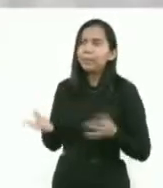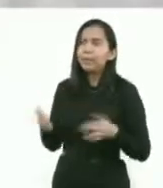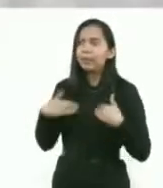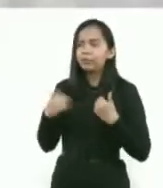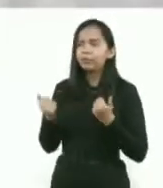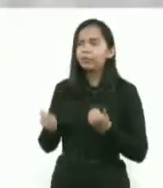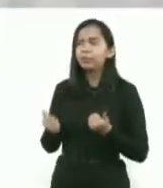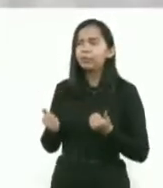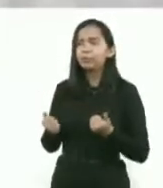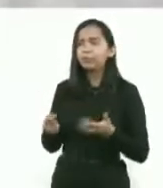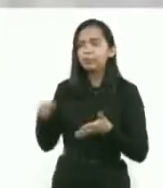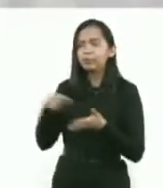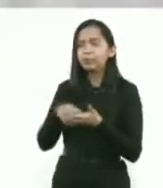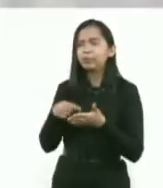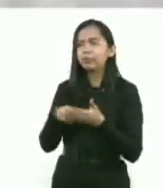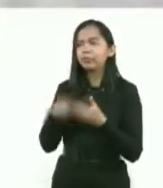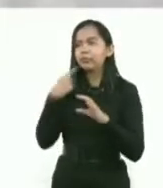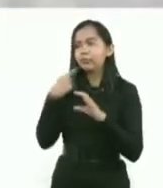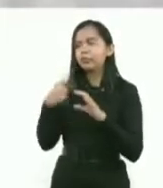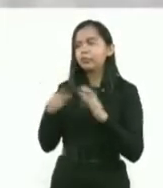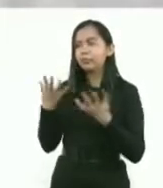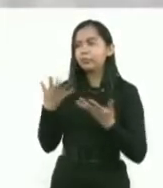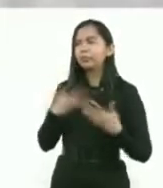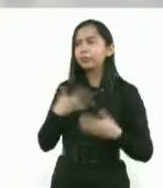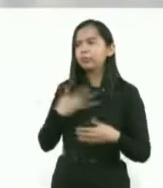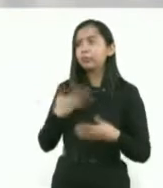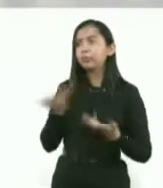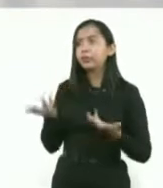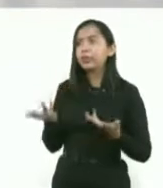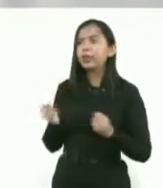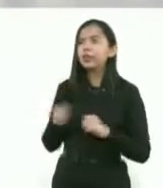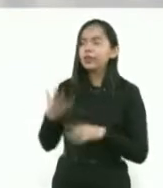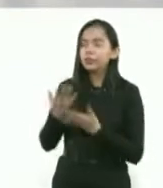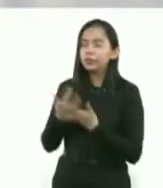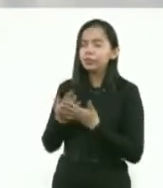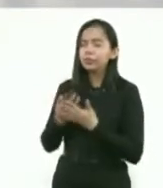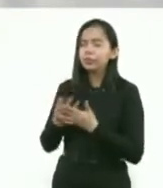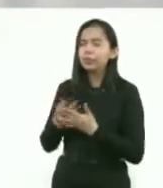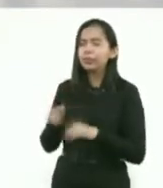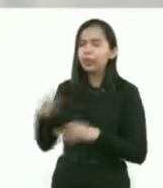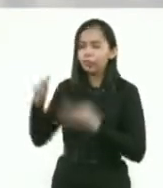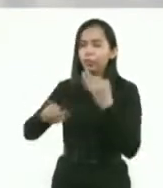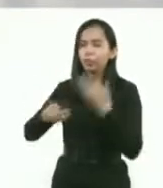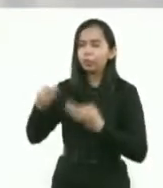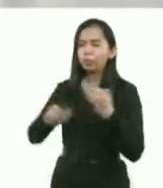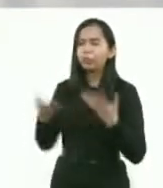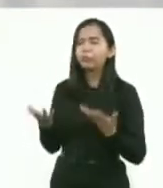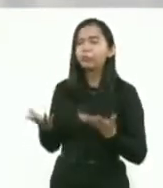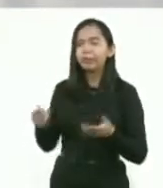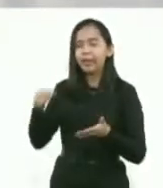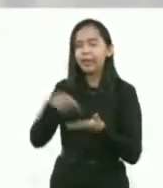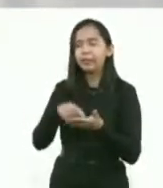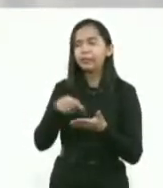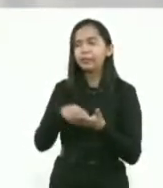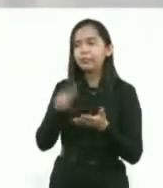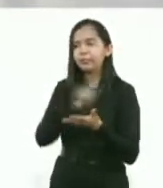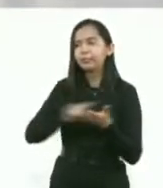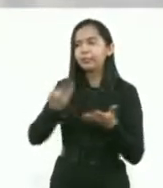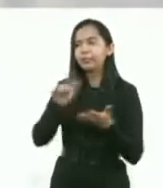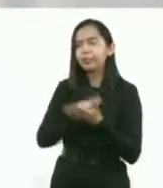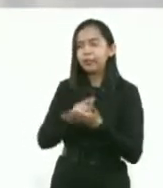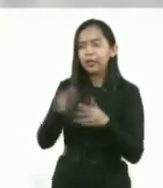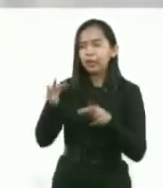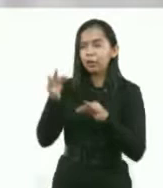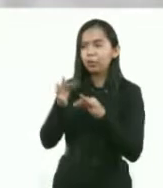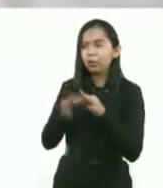una sentencia de una jueza. Lo que establece la Constitución es que si se cumplen,